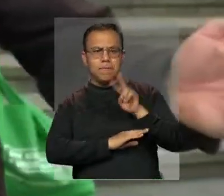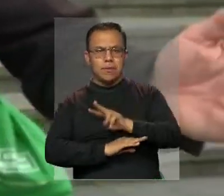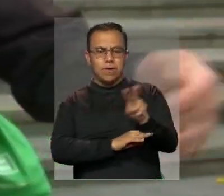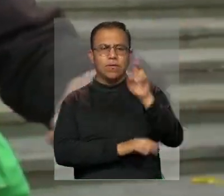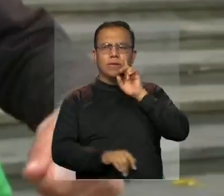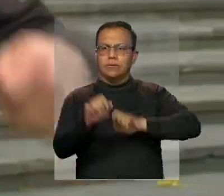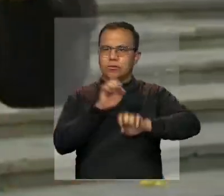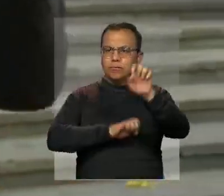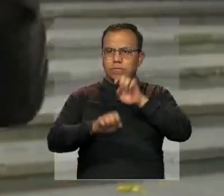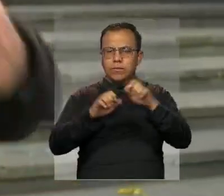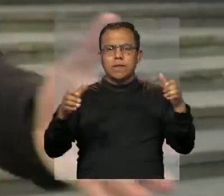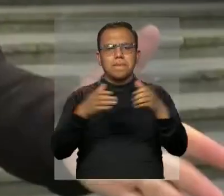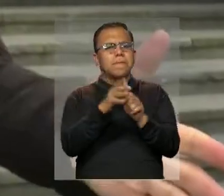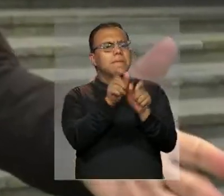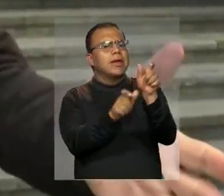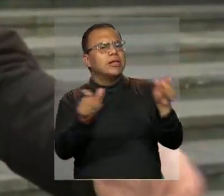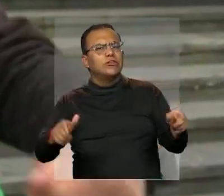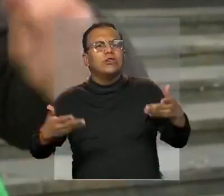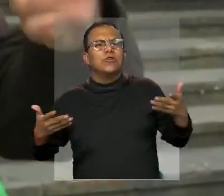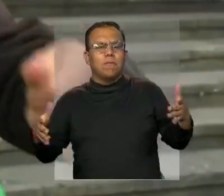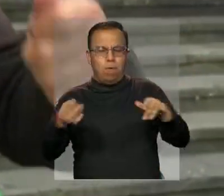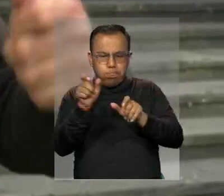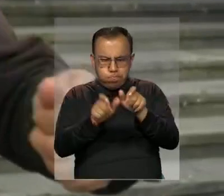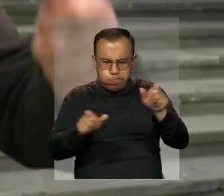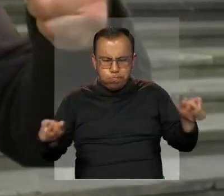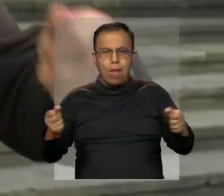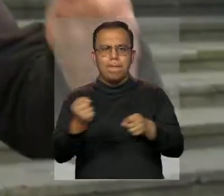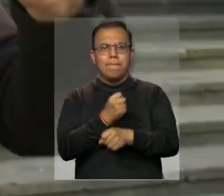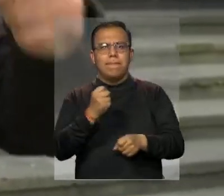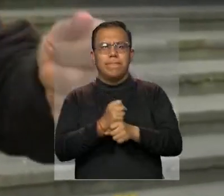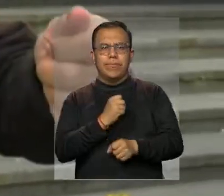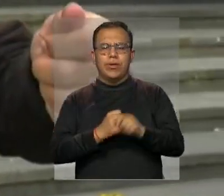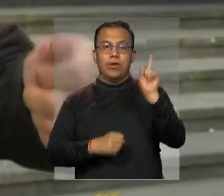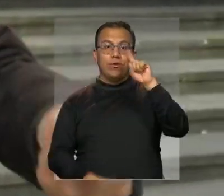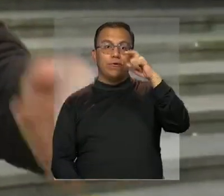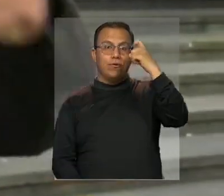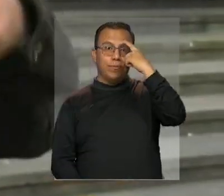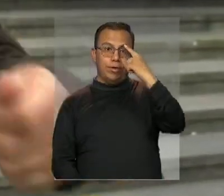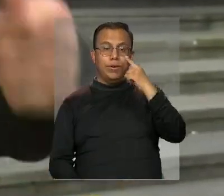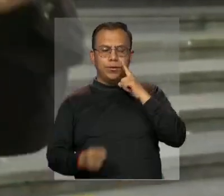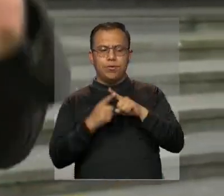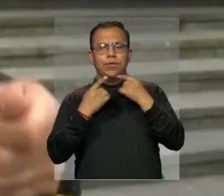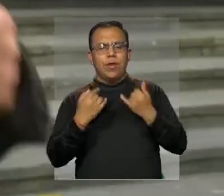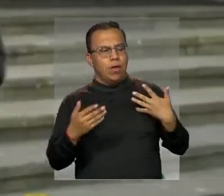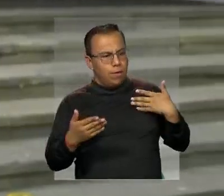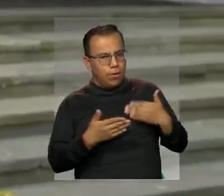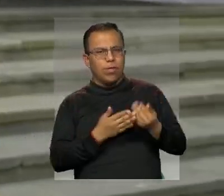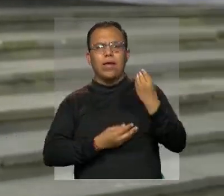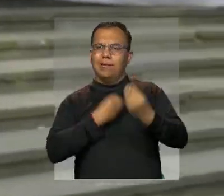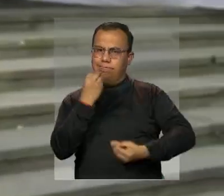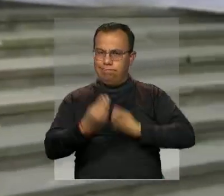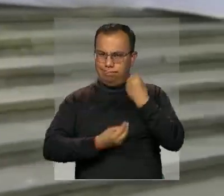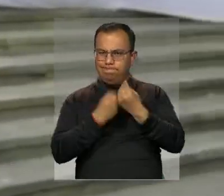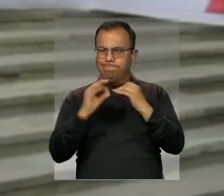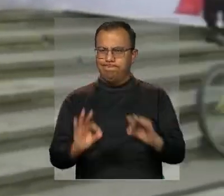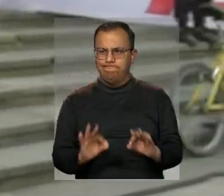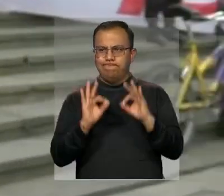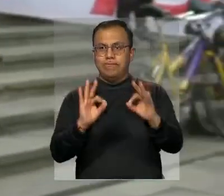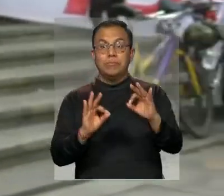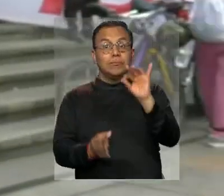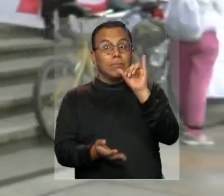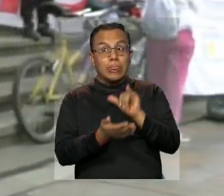defensores de derechos humanos, somos gente del pueblo que estamos apoyando al actual gobierno porque sabemos que lo está haciendo bien y es por eso que